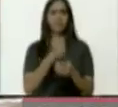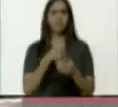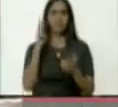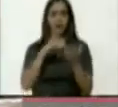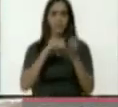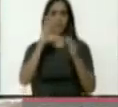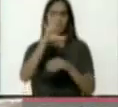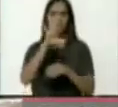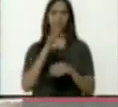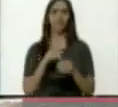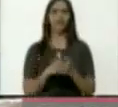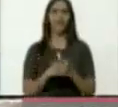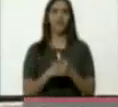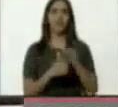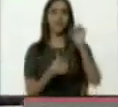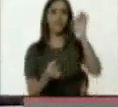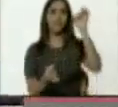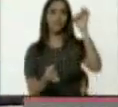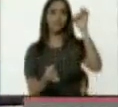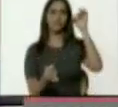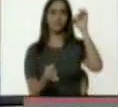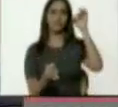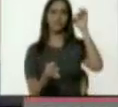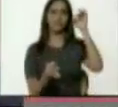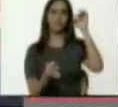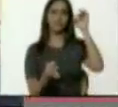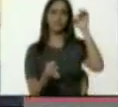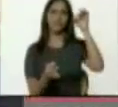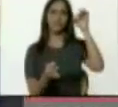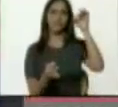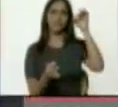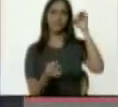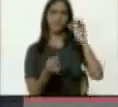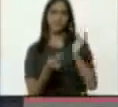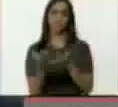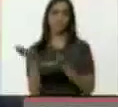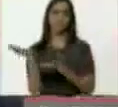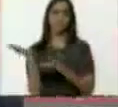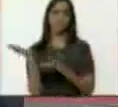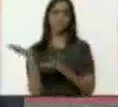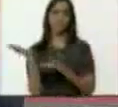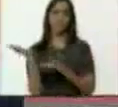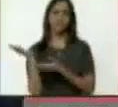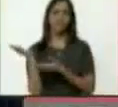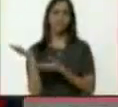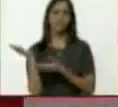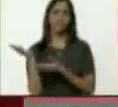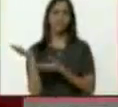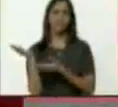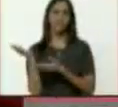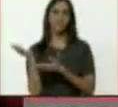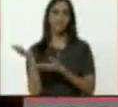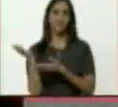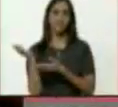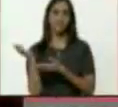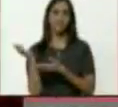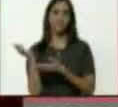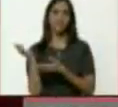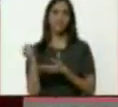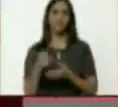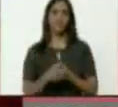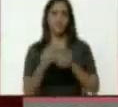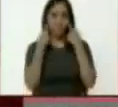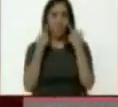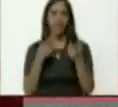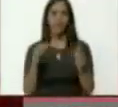2005. Ponlo ahí para la gente, lo vea, Pedro. Pueblo, ahí está el Teretere. Activo y en la pista, Teretere. Ahí está. Vean, para que